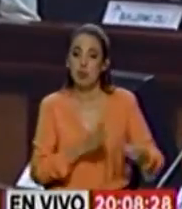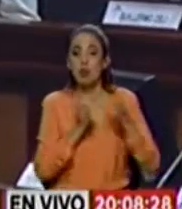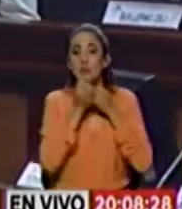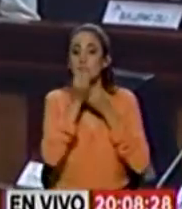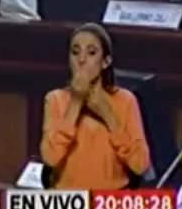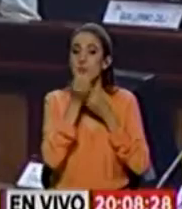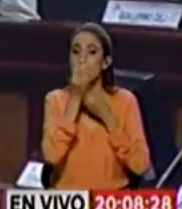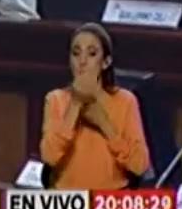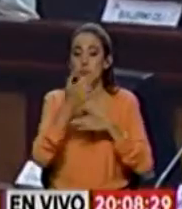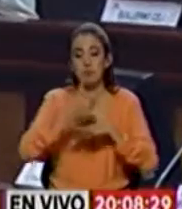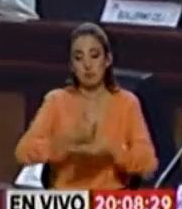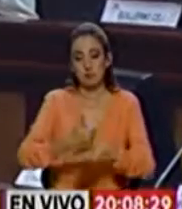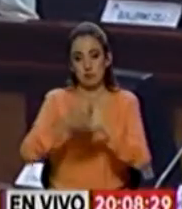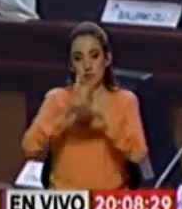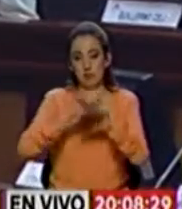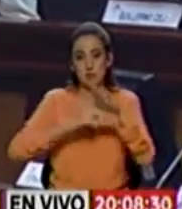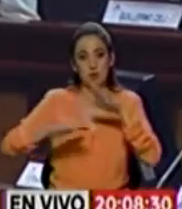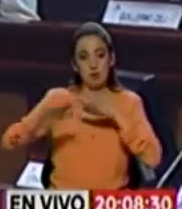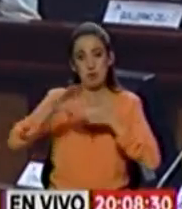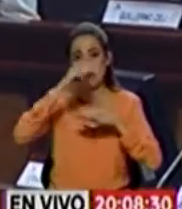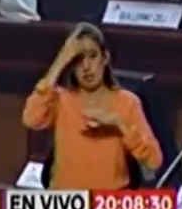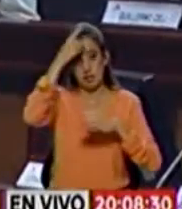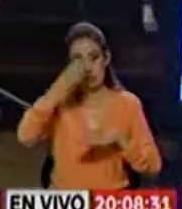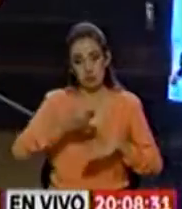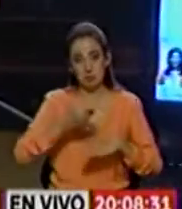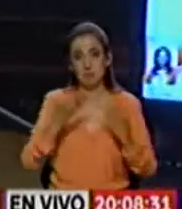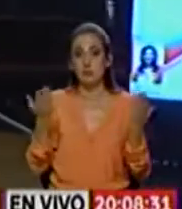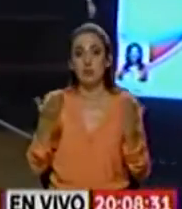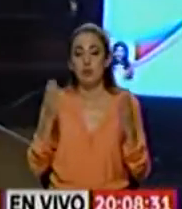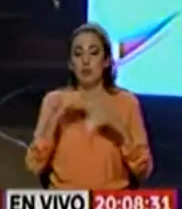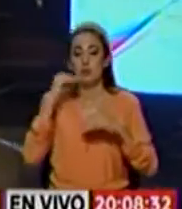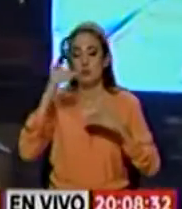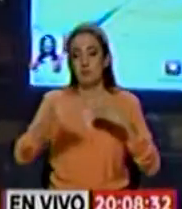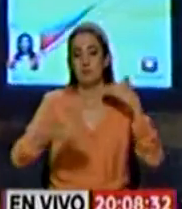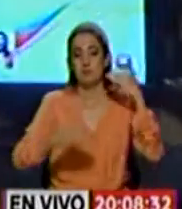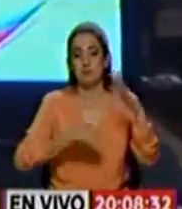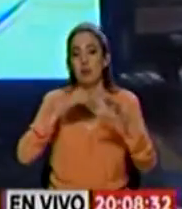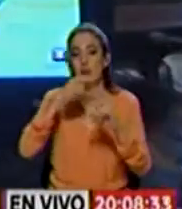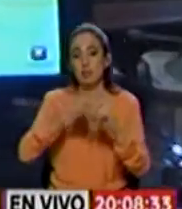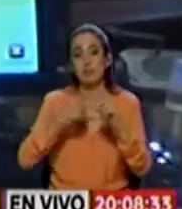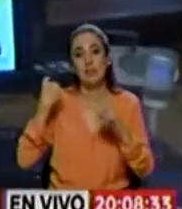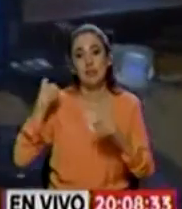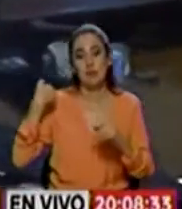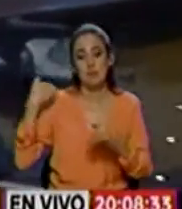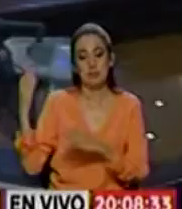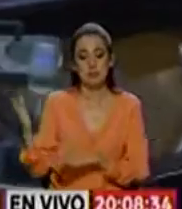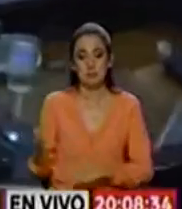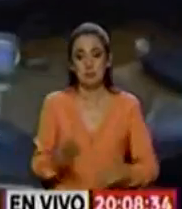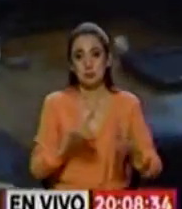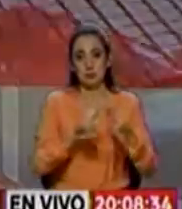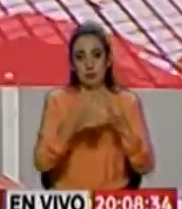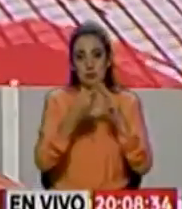las autoridades que dieron paso a esta resolución, que tuvo un par de meses de vida. César García, Telediario.